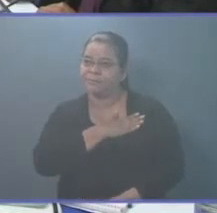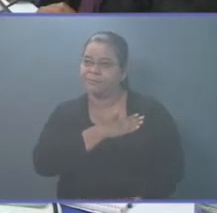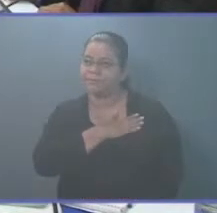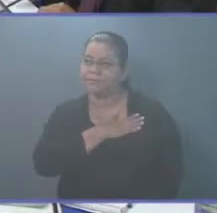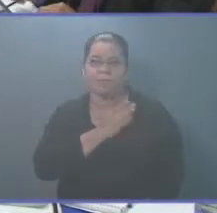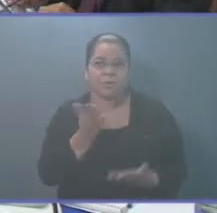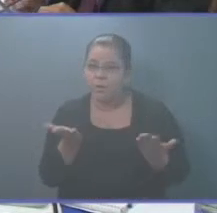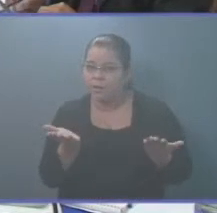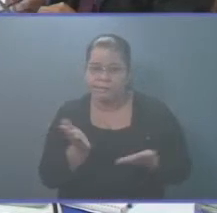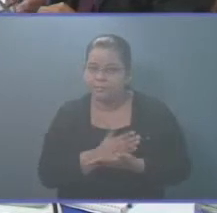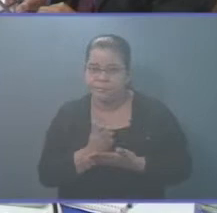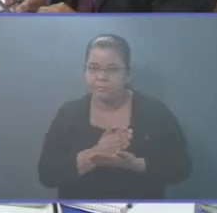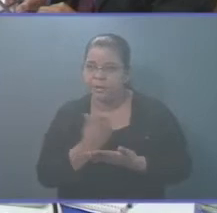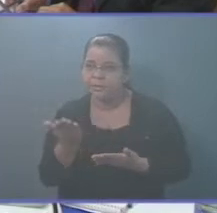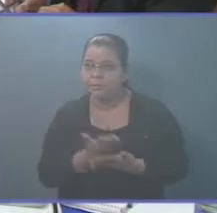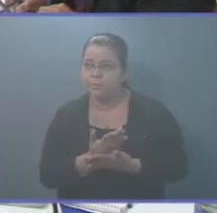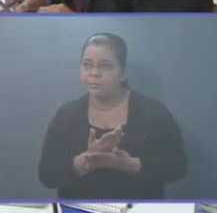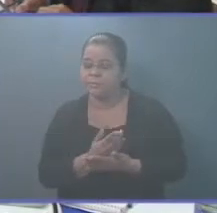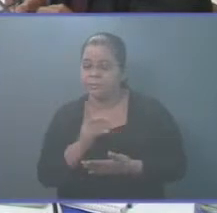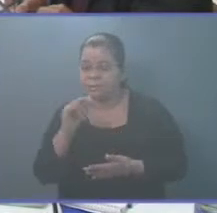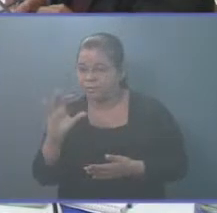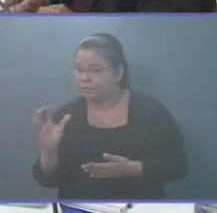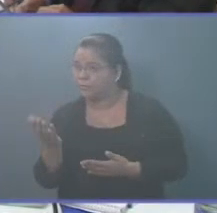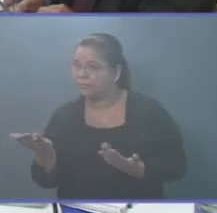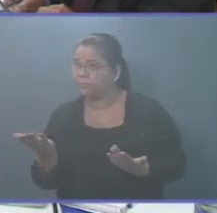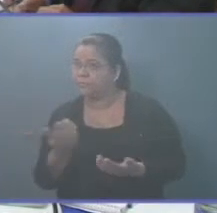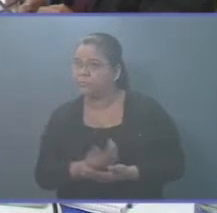¿No hay, licenciada? No.